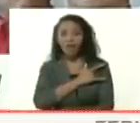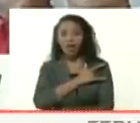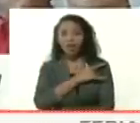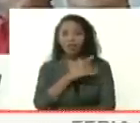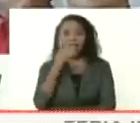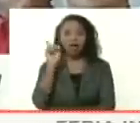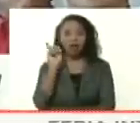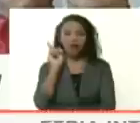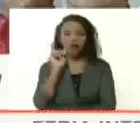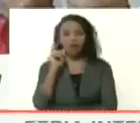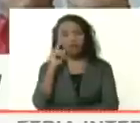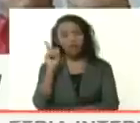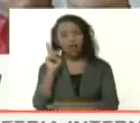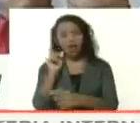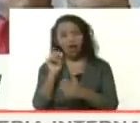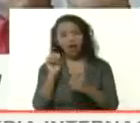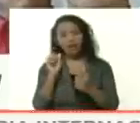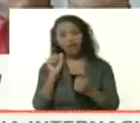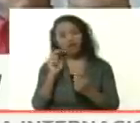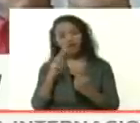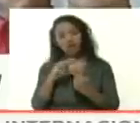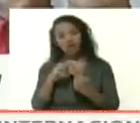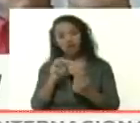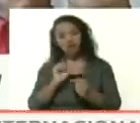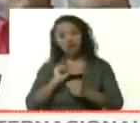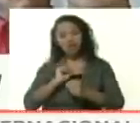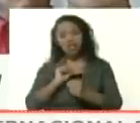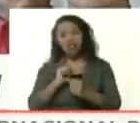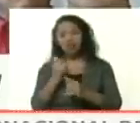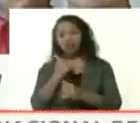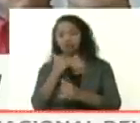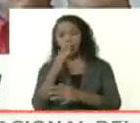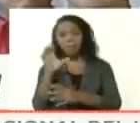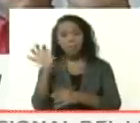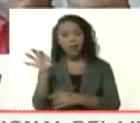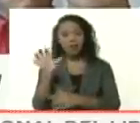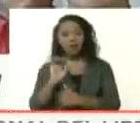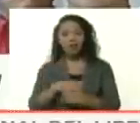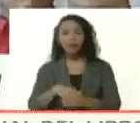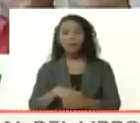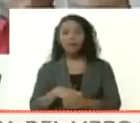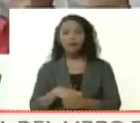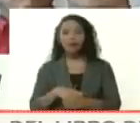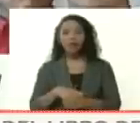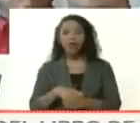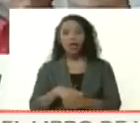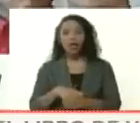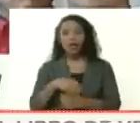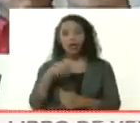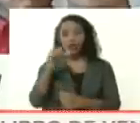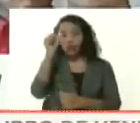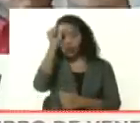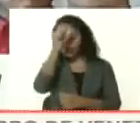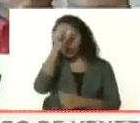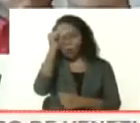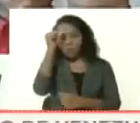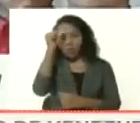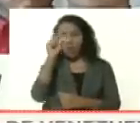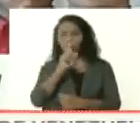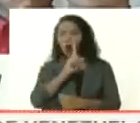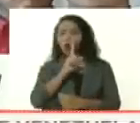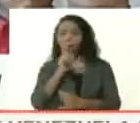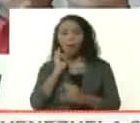Andes de Domingo Salazar, joven estudiante, Domingo Salazar, estudiante de la ULA,